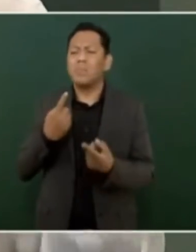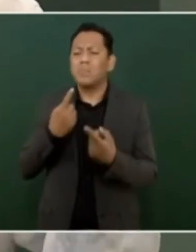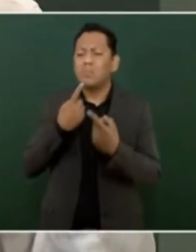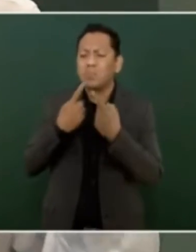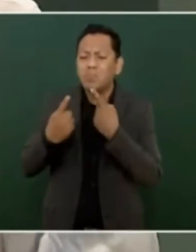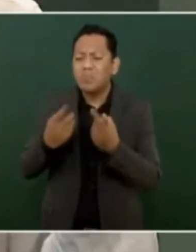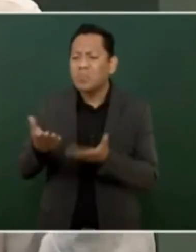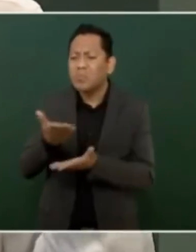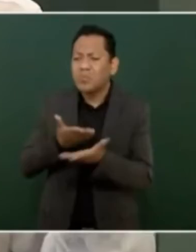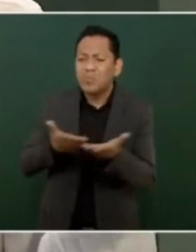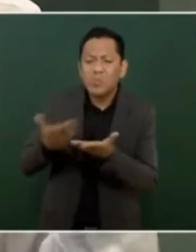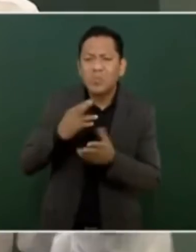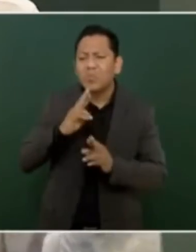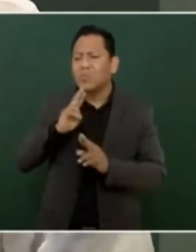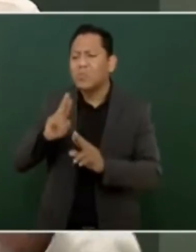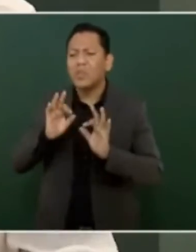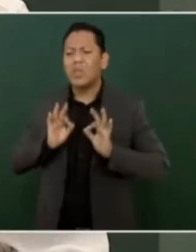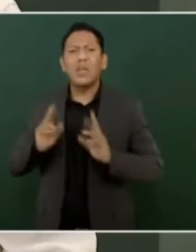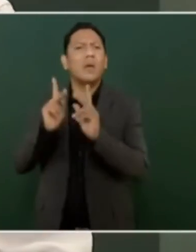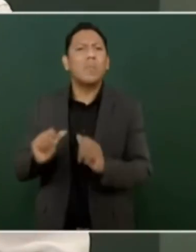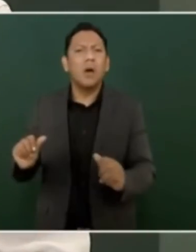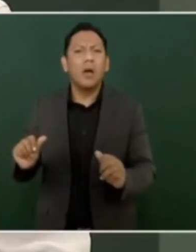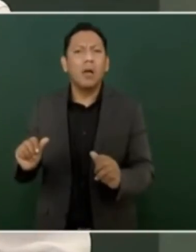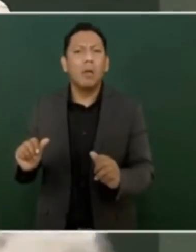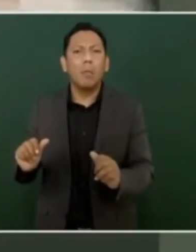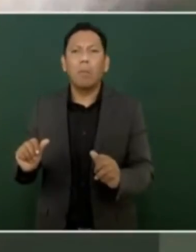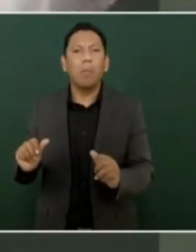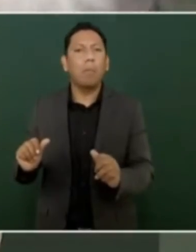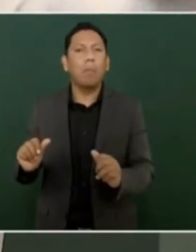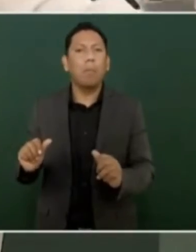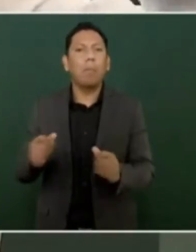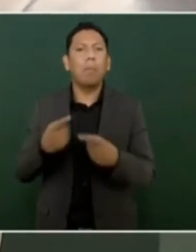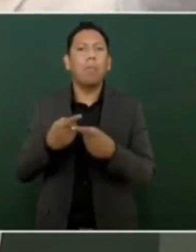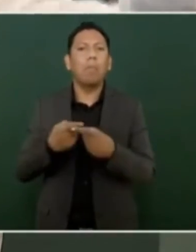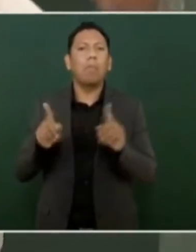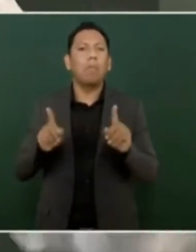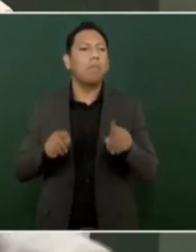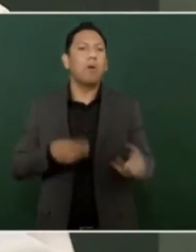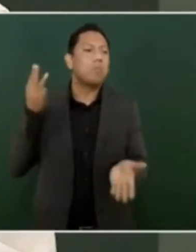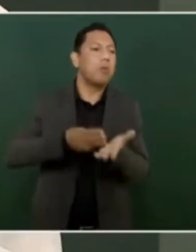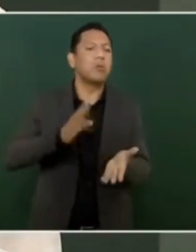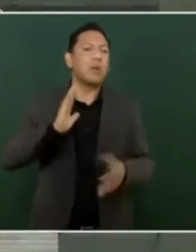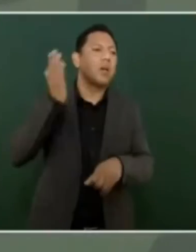la solución pacífica, empiezan con sanciones